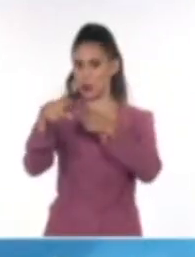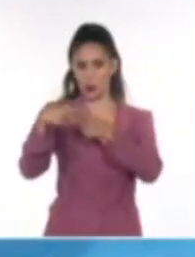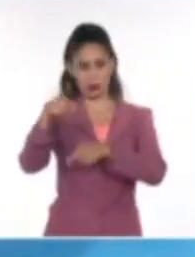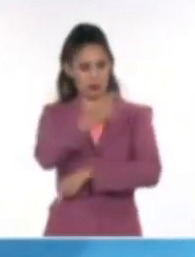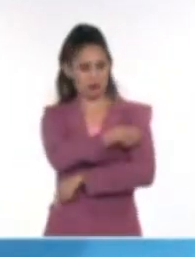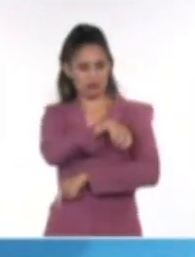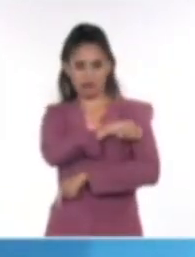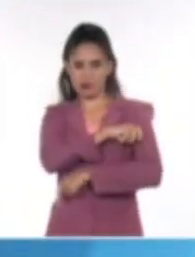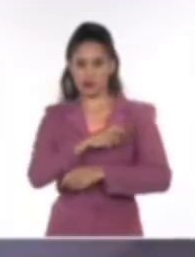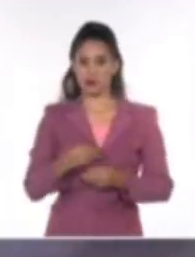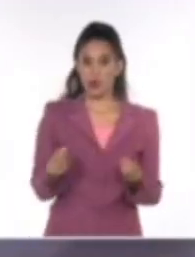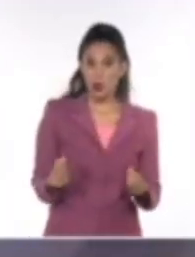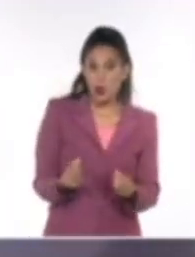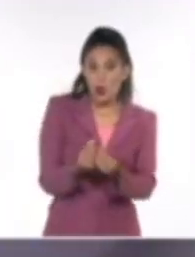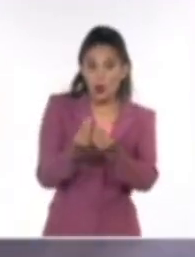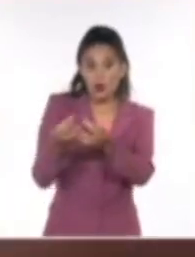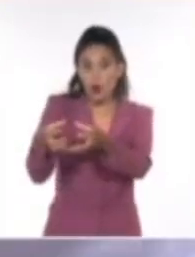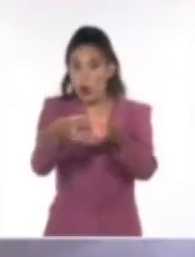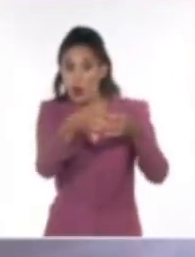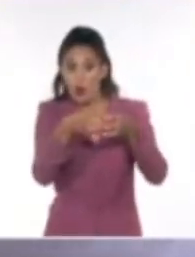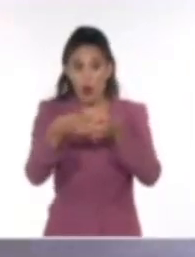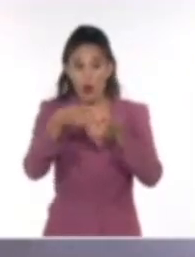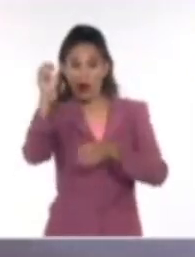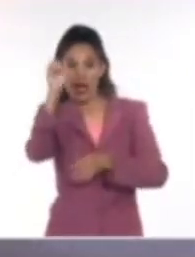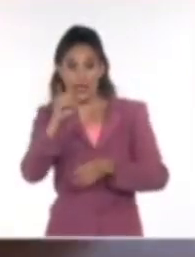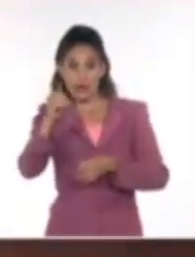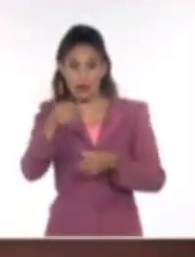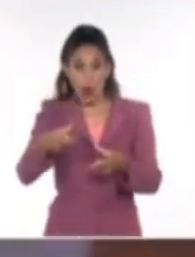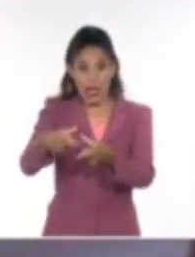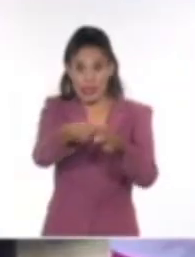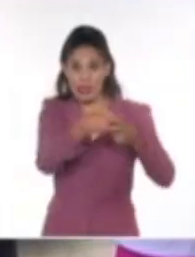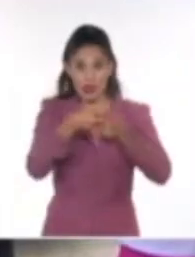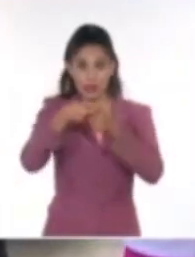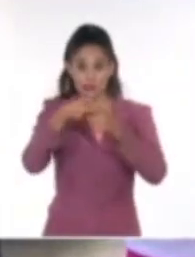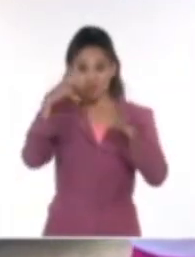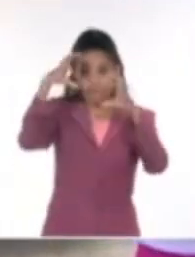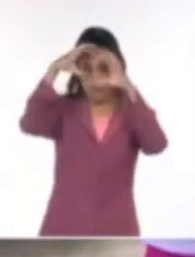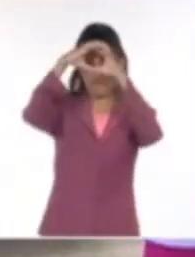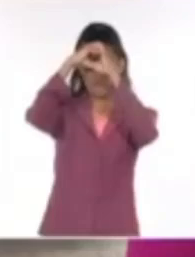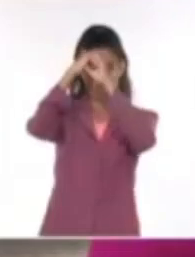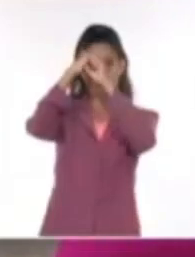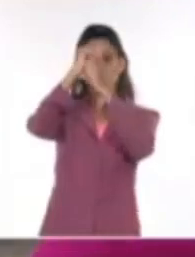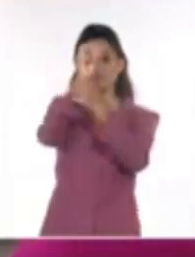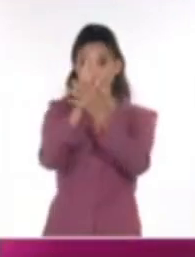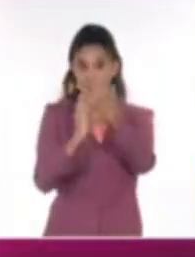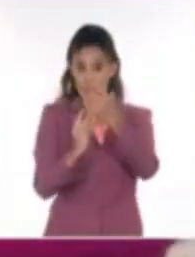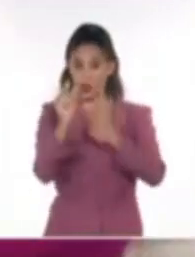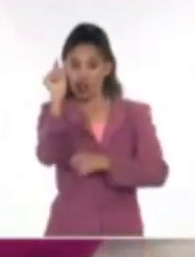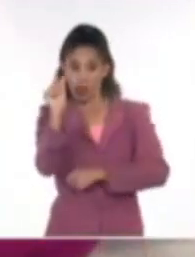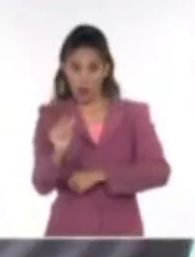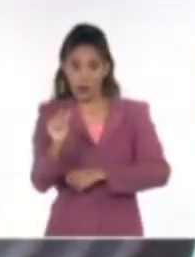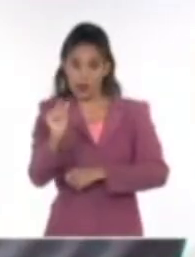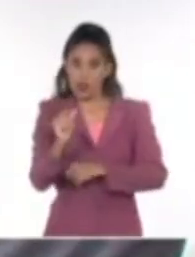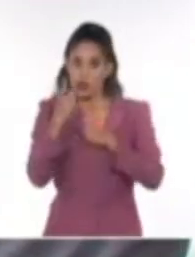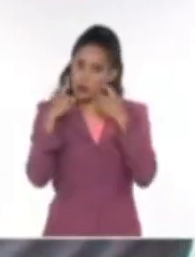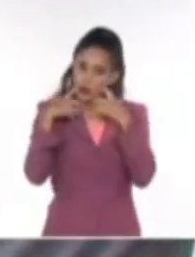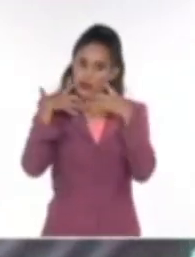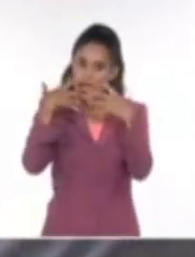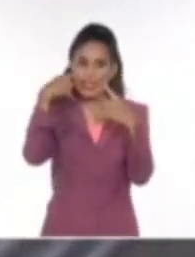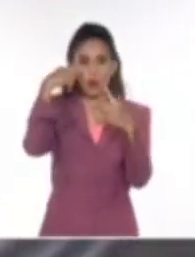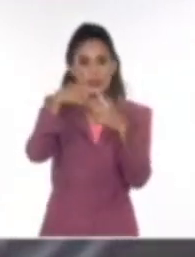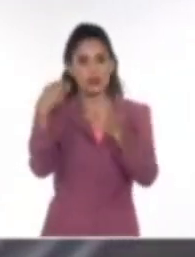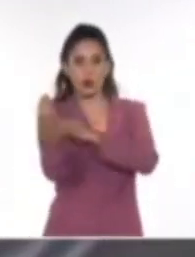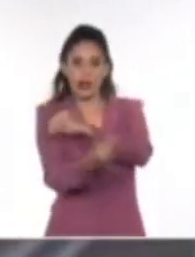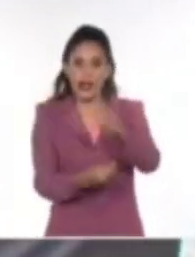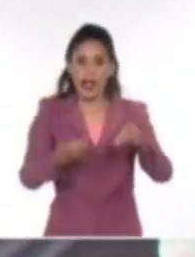Junto a organismos del territorio, la Asociación Cubana de Personas en Situación de Discapacidad Intelectual busca fomentar un cambio